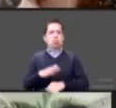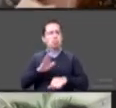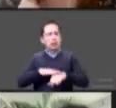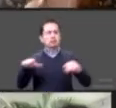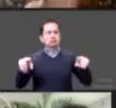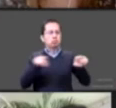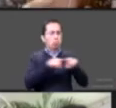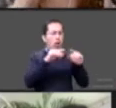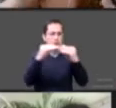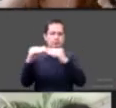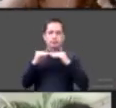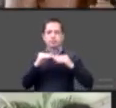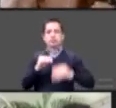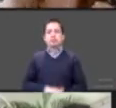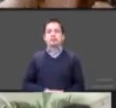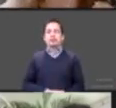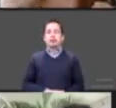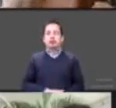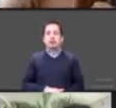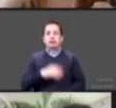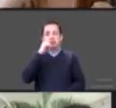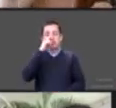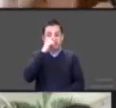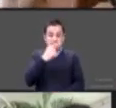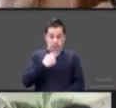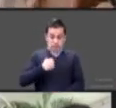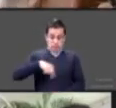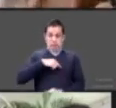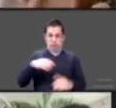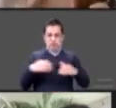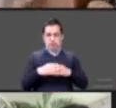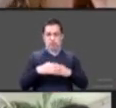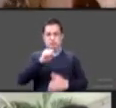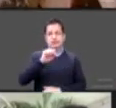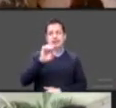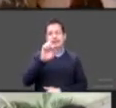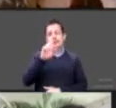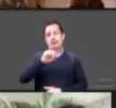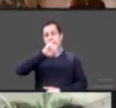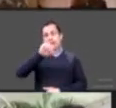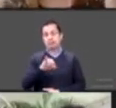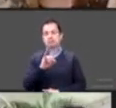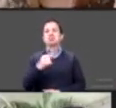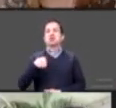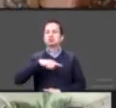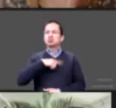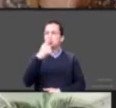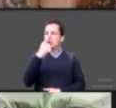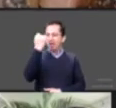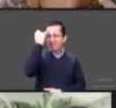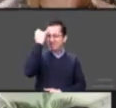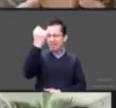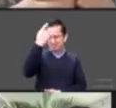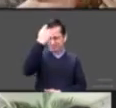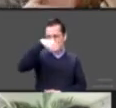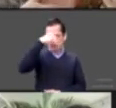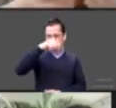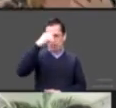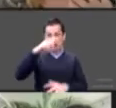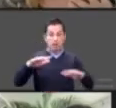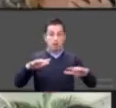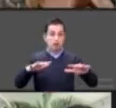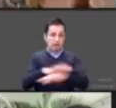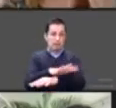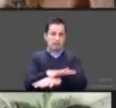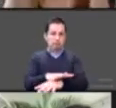nosotros tenemos una teoría de cambio y sí quiero dedicarle unos minutitos a esto porque creo que ahí enmarca, con